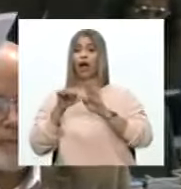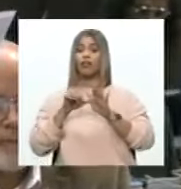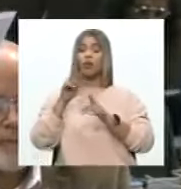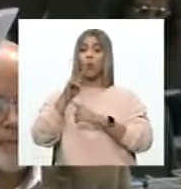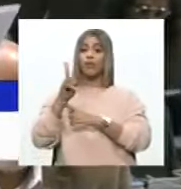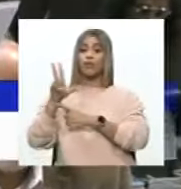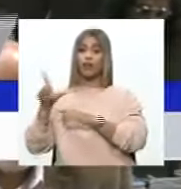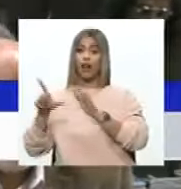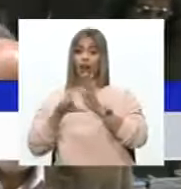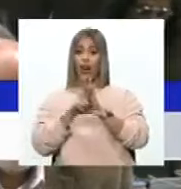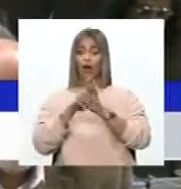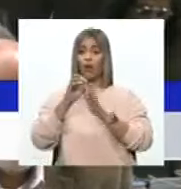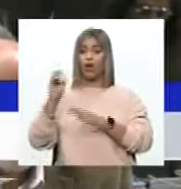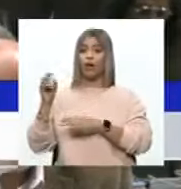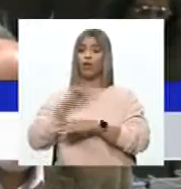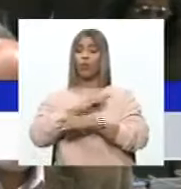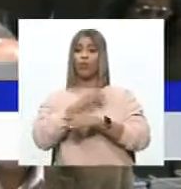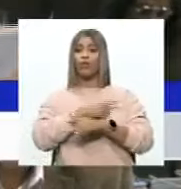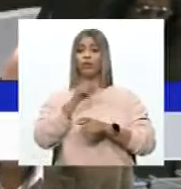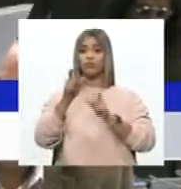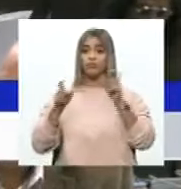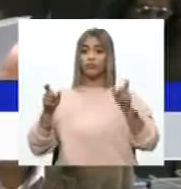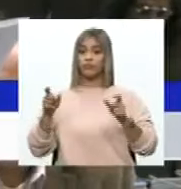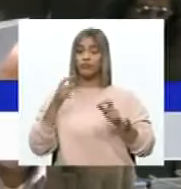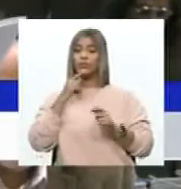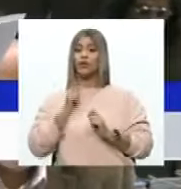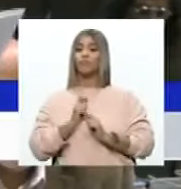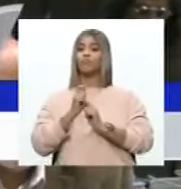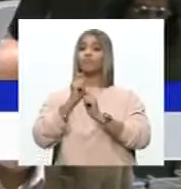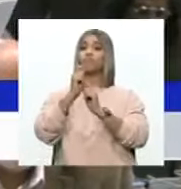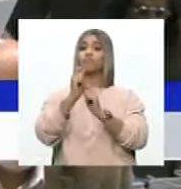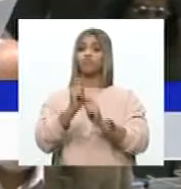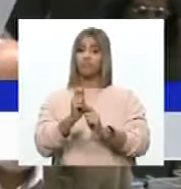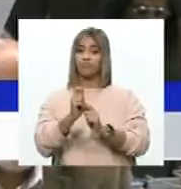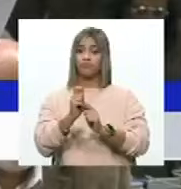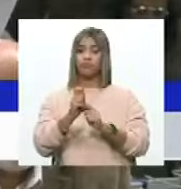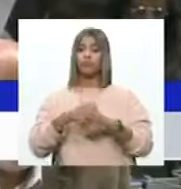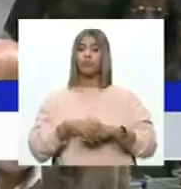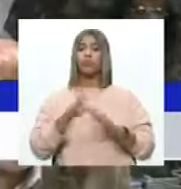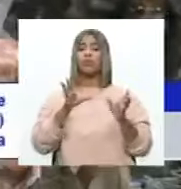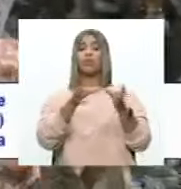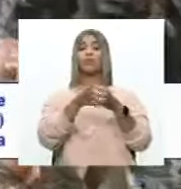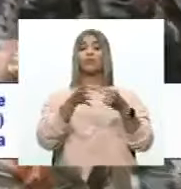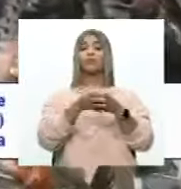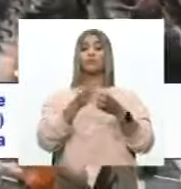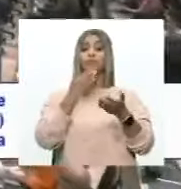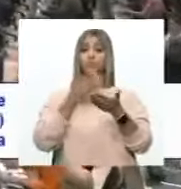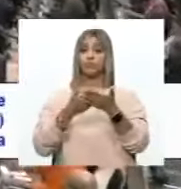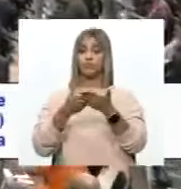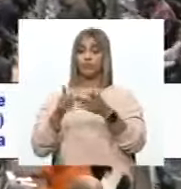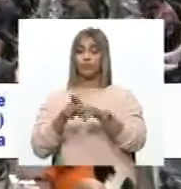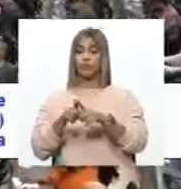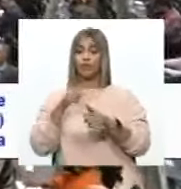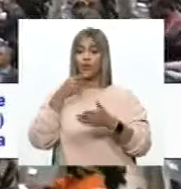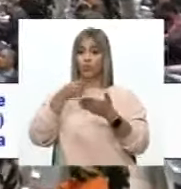23 de la Ley Orgánica del Poder Ciudadano, designará al Comité de Postulaciones para el